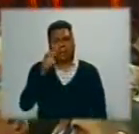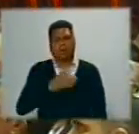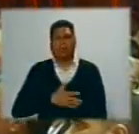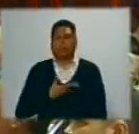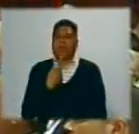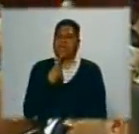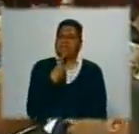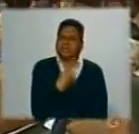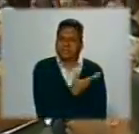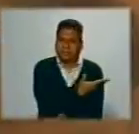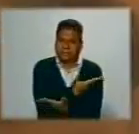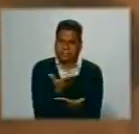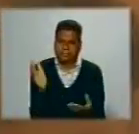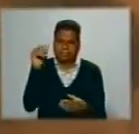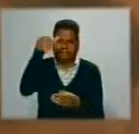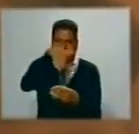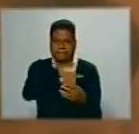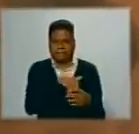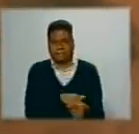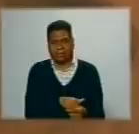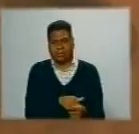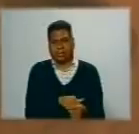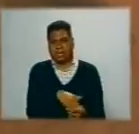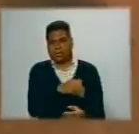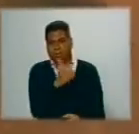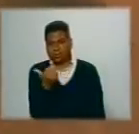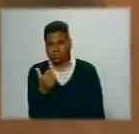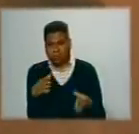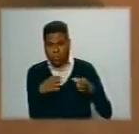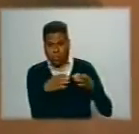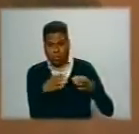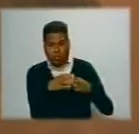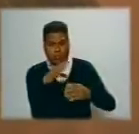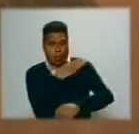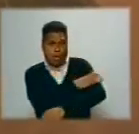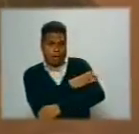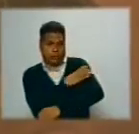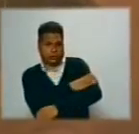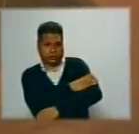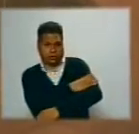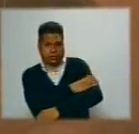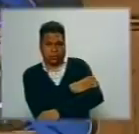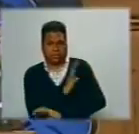expresarse, para que aquellos sectores de la derecha que